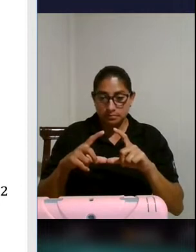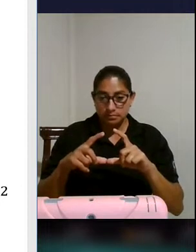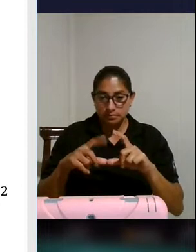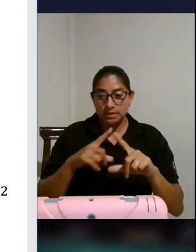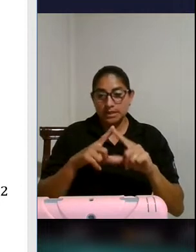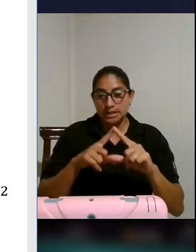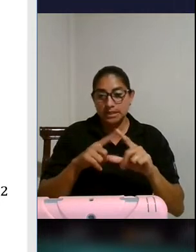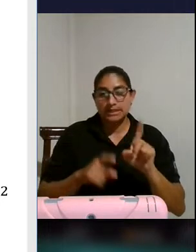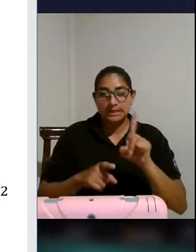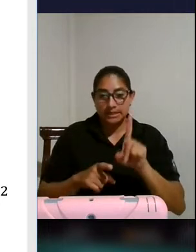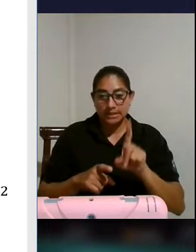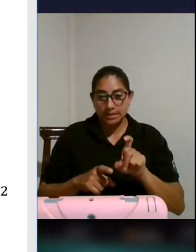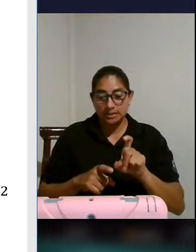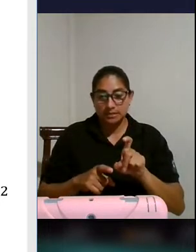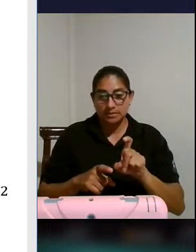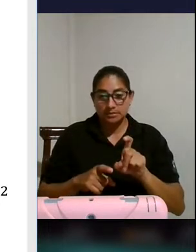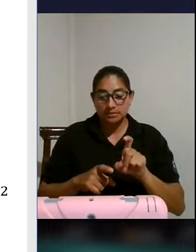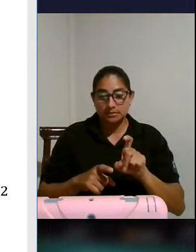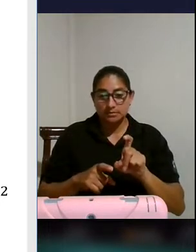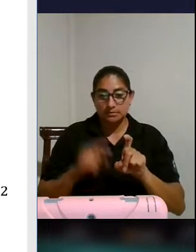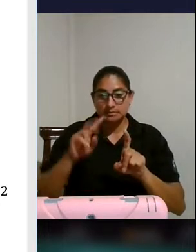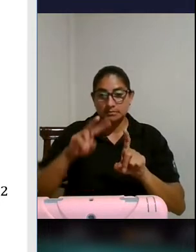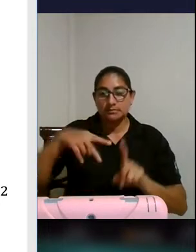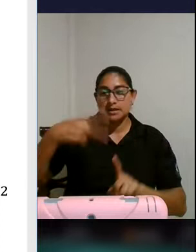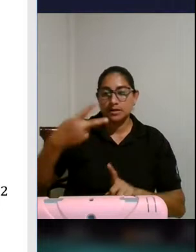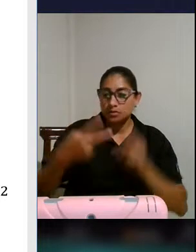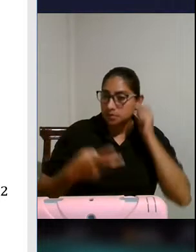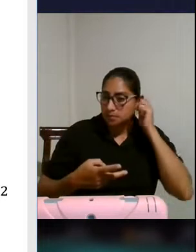delta x a la 2